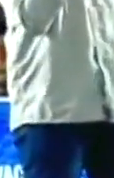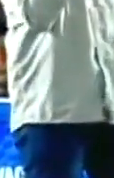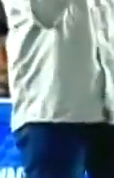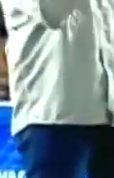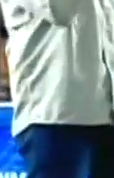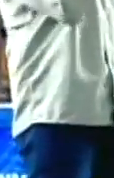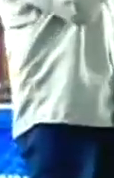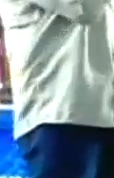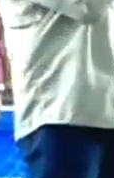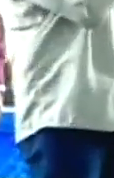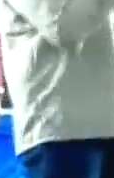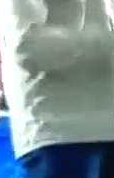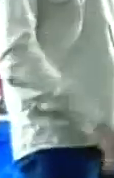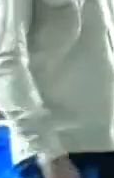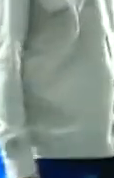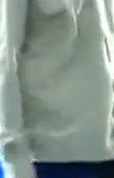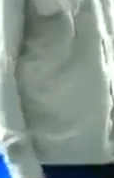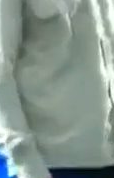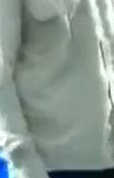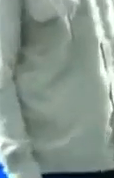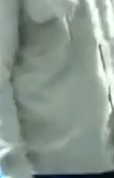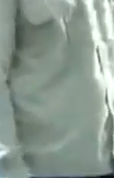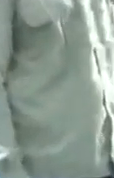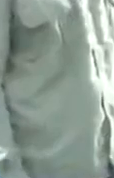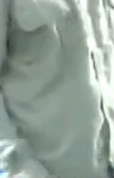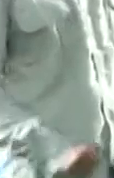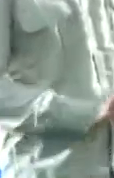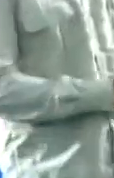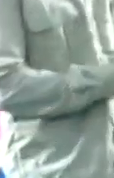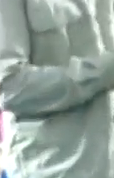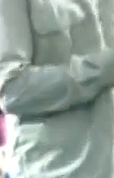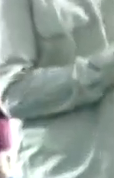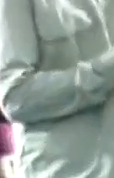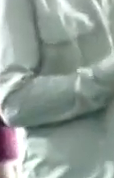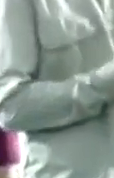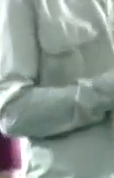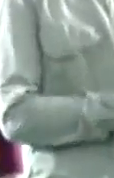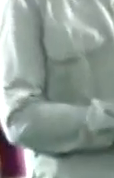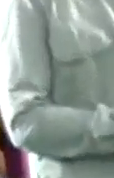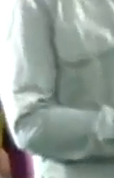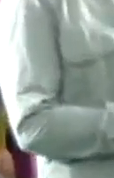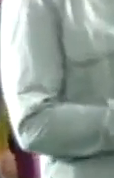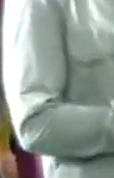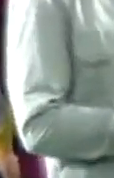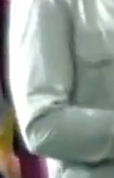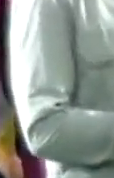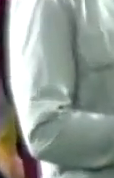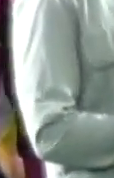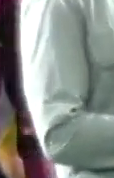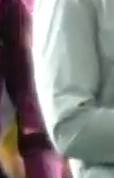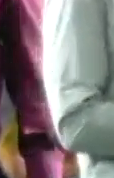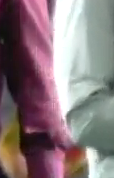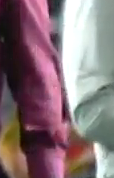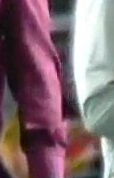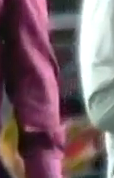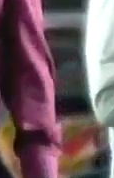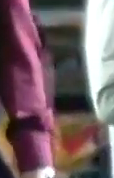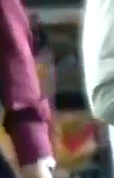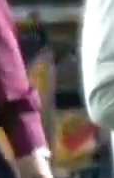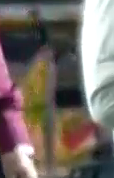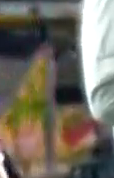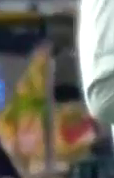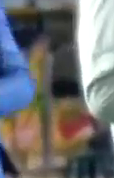él, yo quiero ser como Ariel. Porque creo que las chiquitas están loquitas por él.